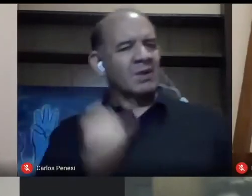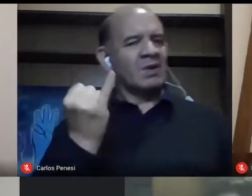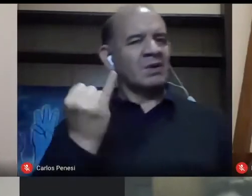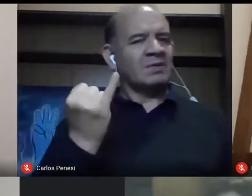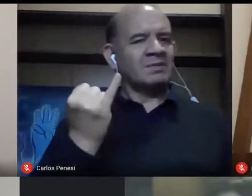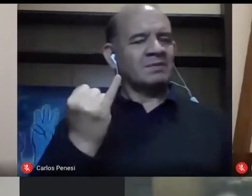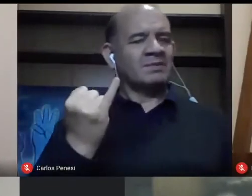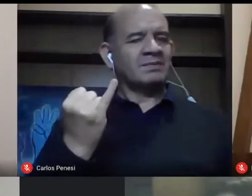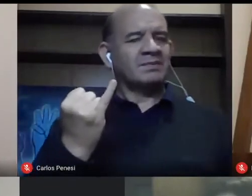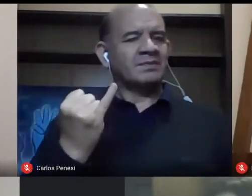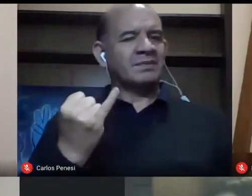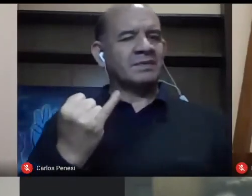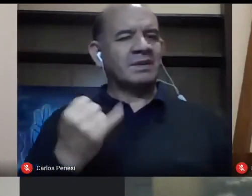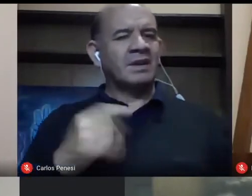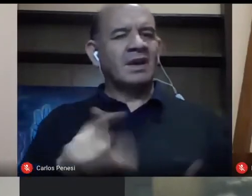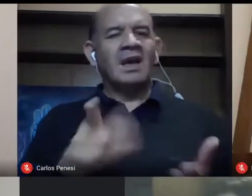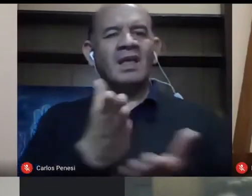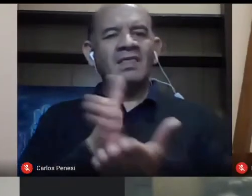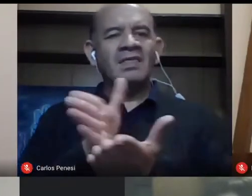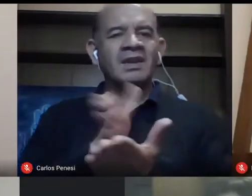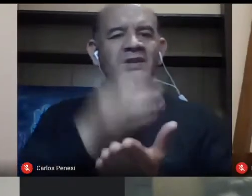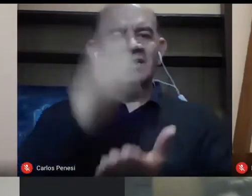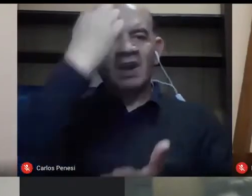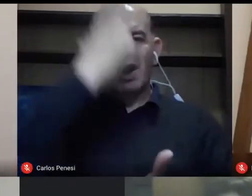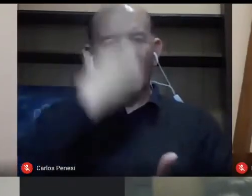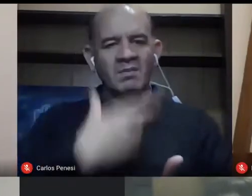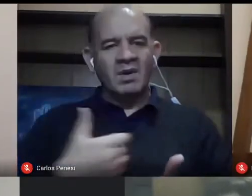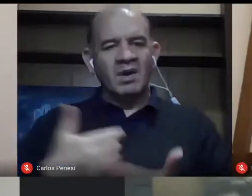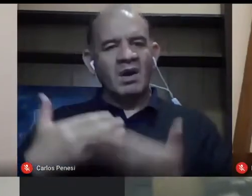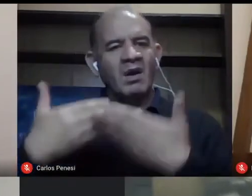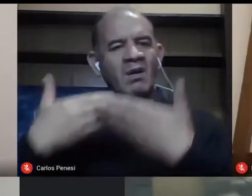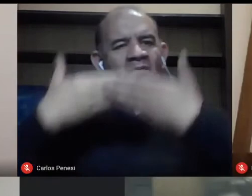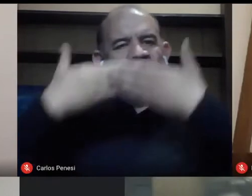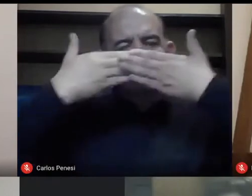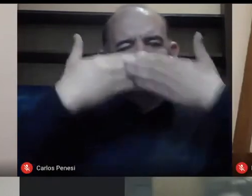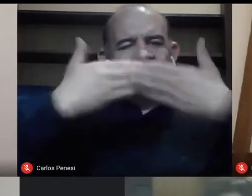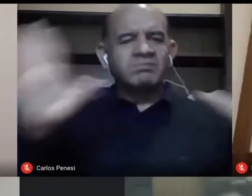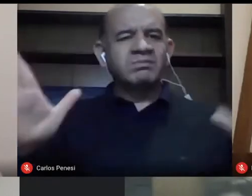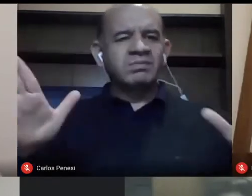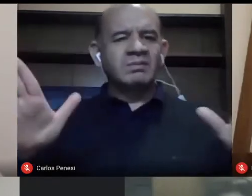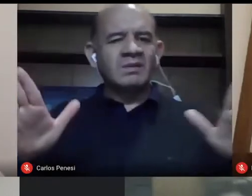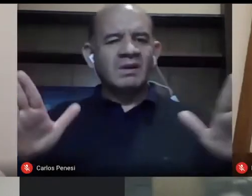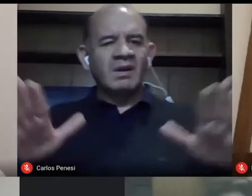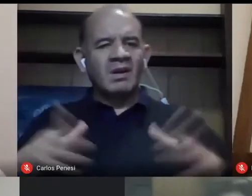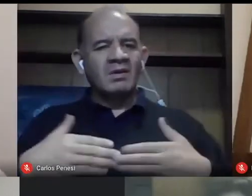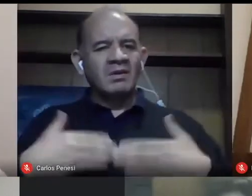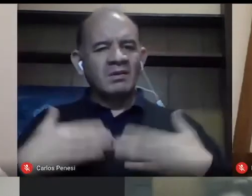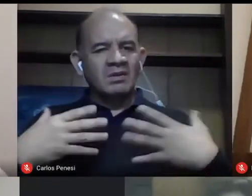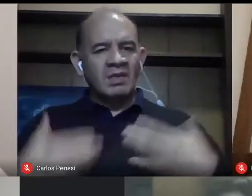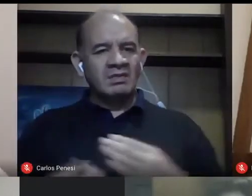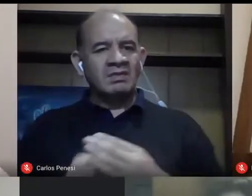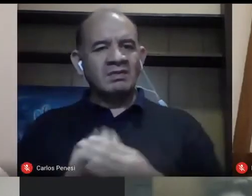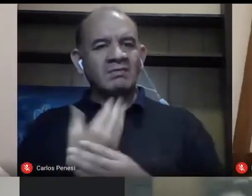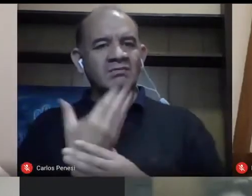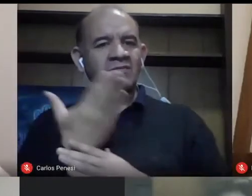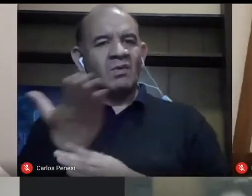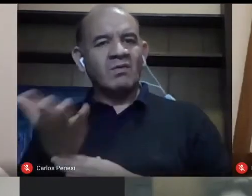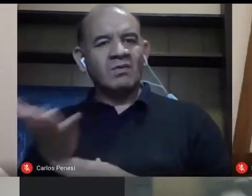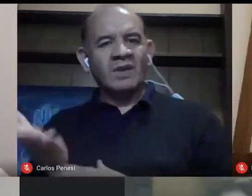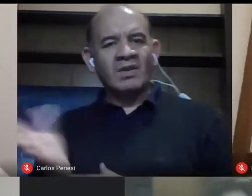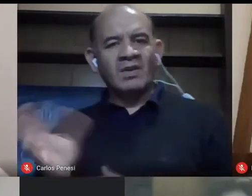de este derecho humano, de la eliminación de esta barrera, nace para nosotros un mundo